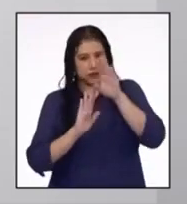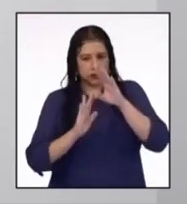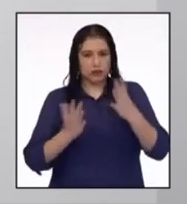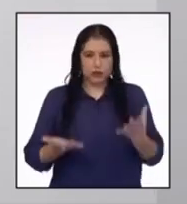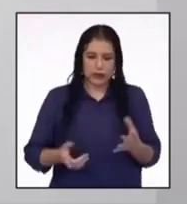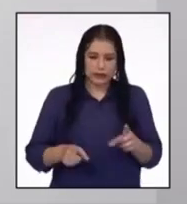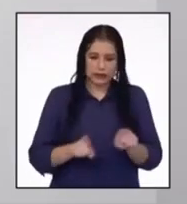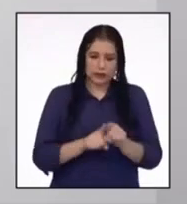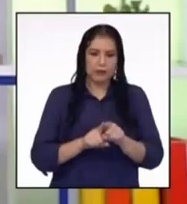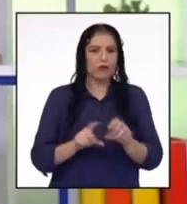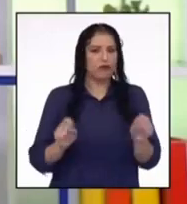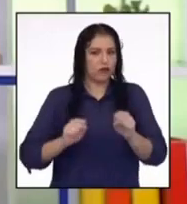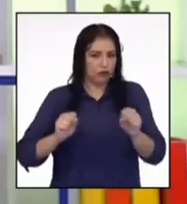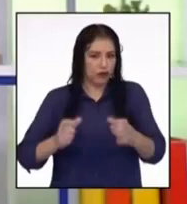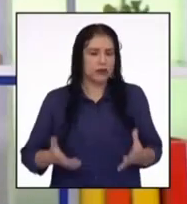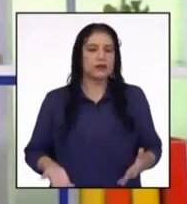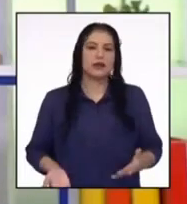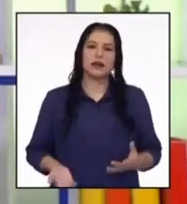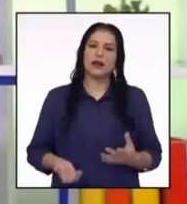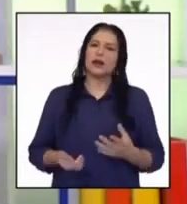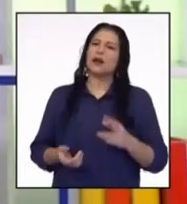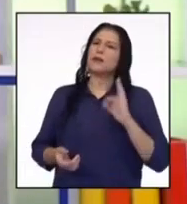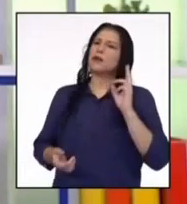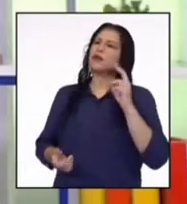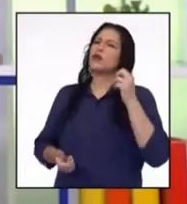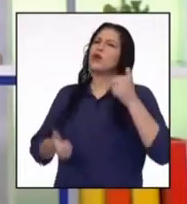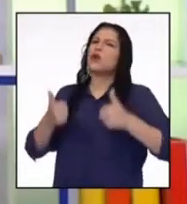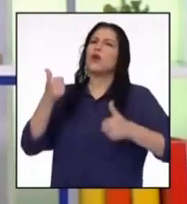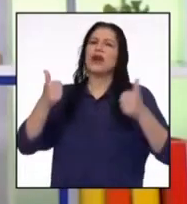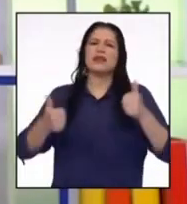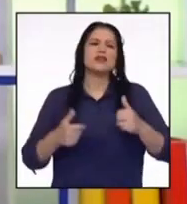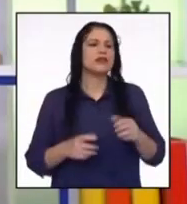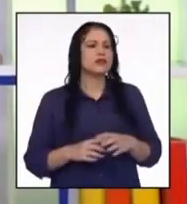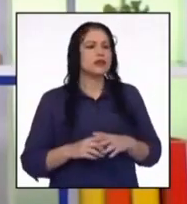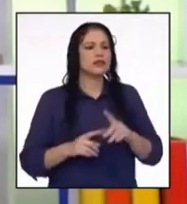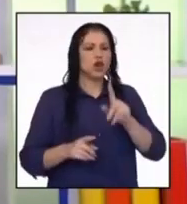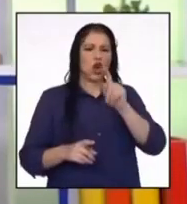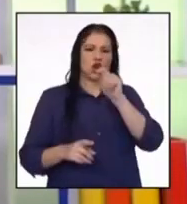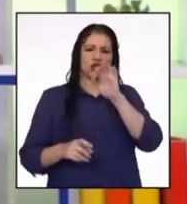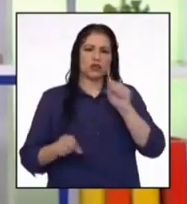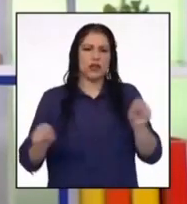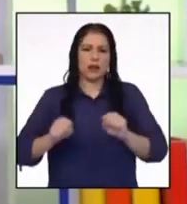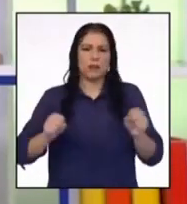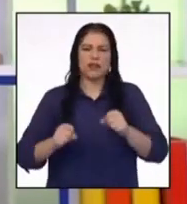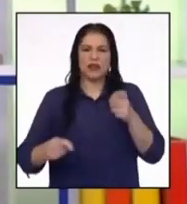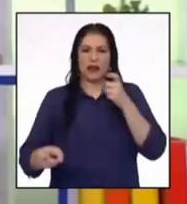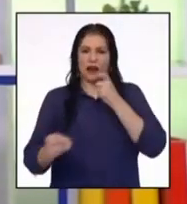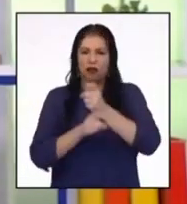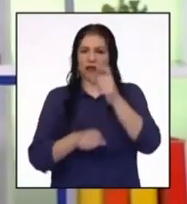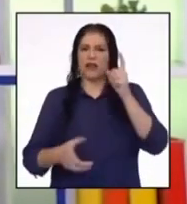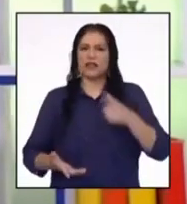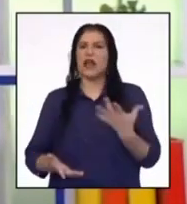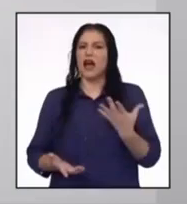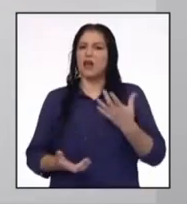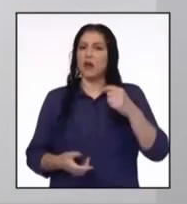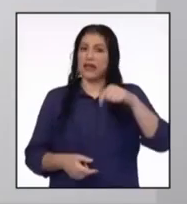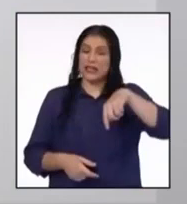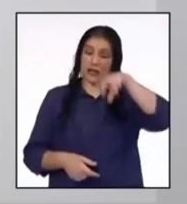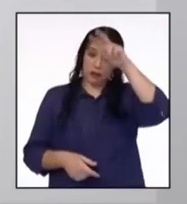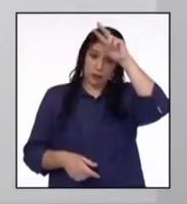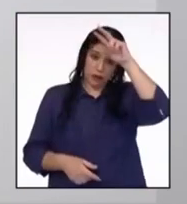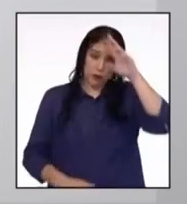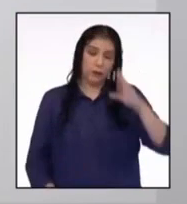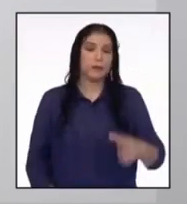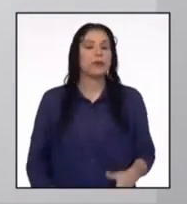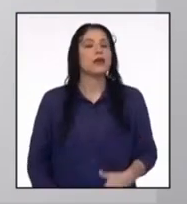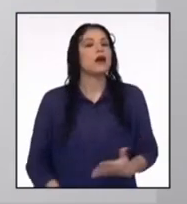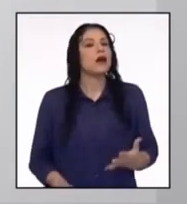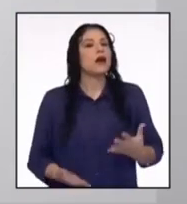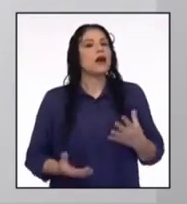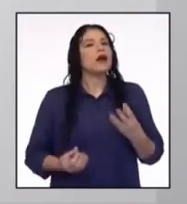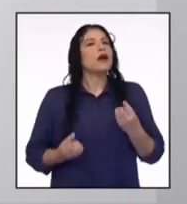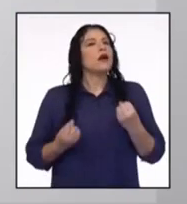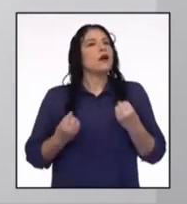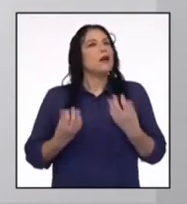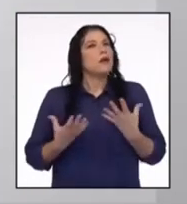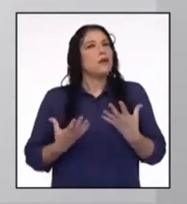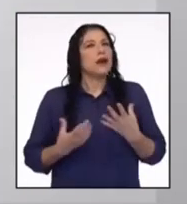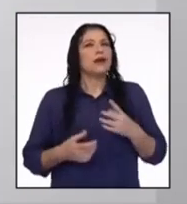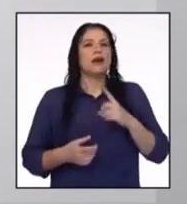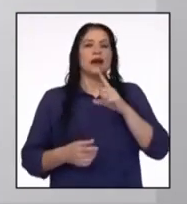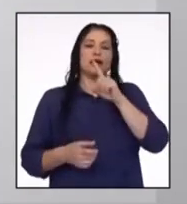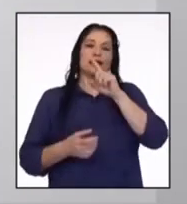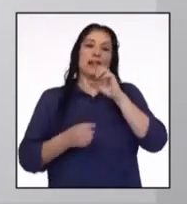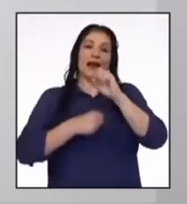e intensidad. Profesora, ¿cuáles han sido los terremotos que han afectado al Perú en el siglo XX? Bueno, está el